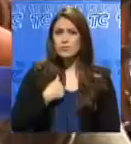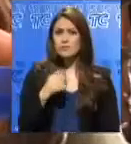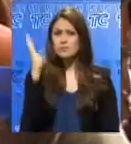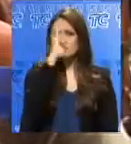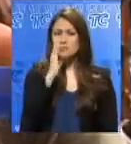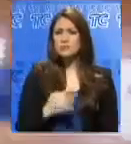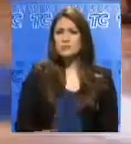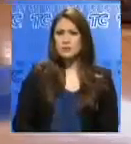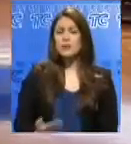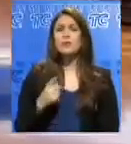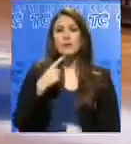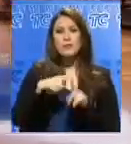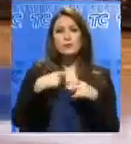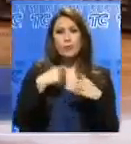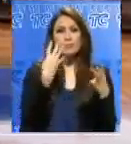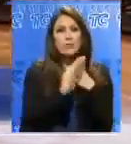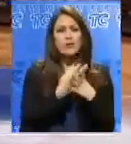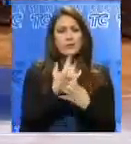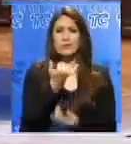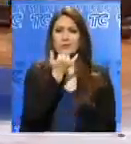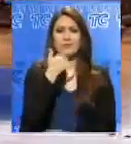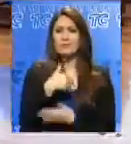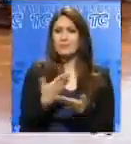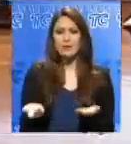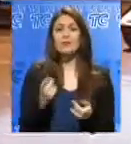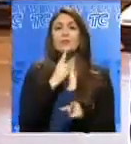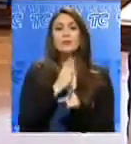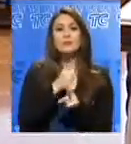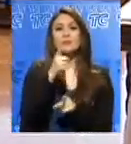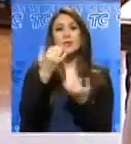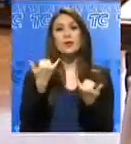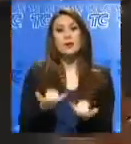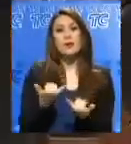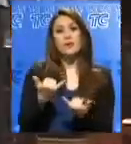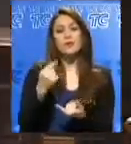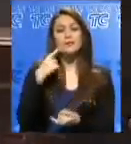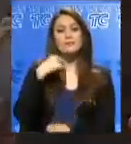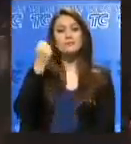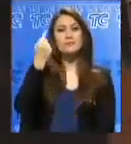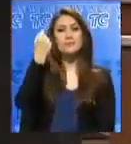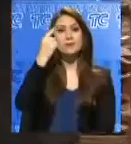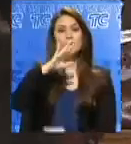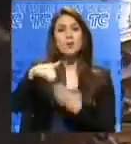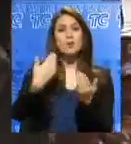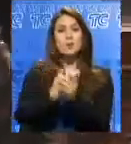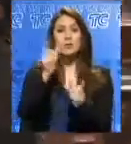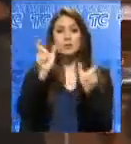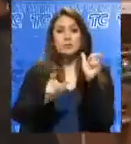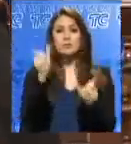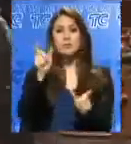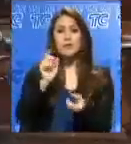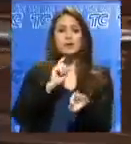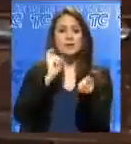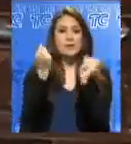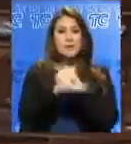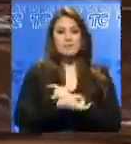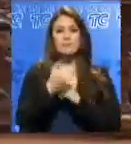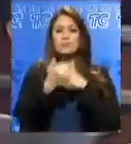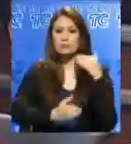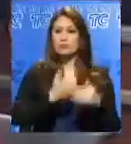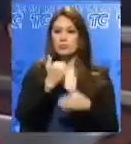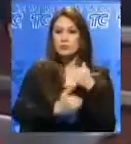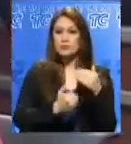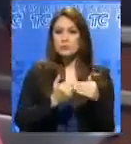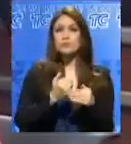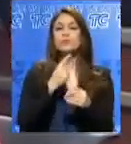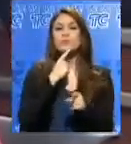acto delincuencial. La reforma reduce las vías procesales de 80 a 4, haciéndolo más comprensible a la ciudadanía, y todas las materias serán tramitadas a